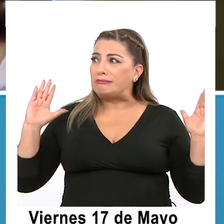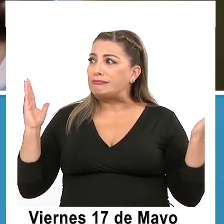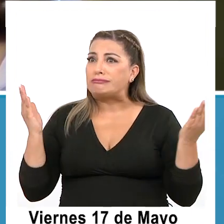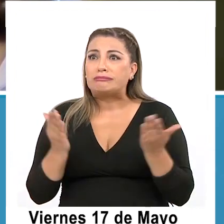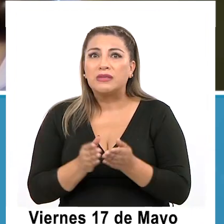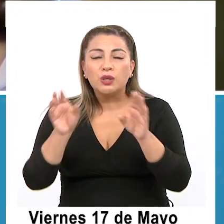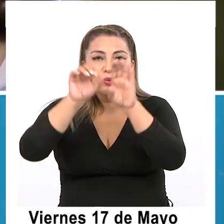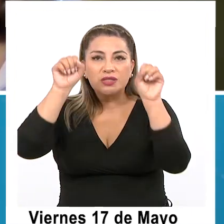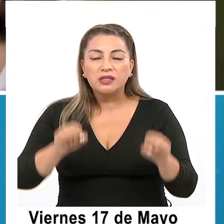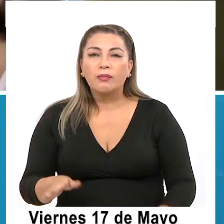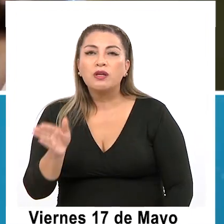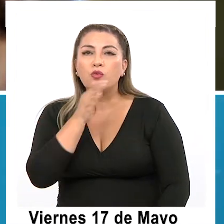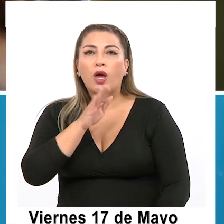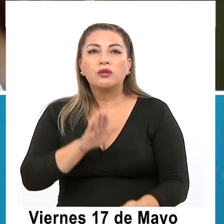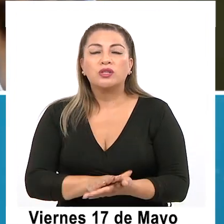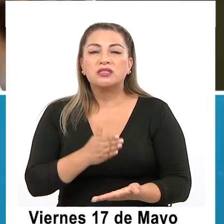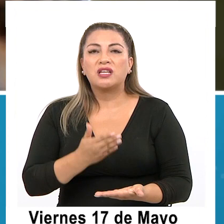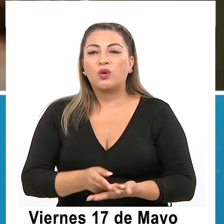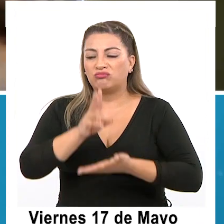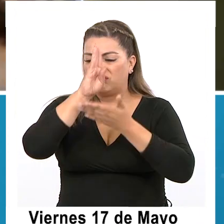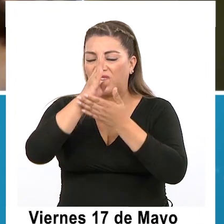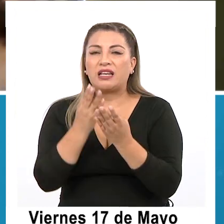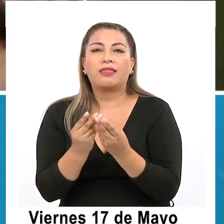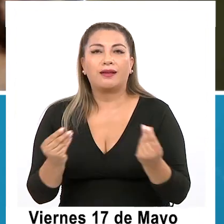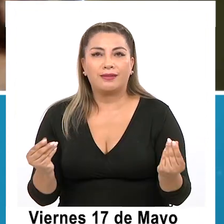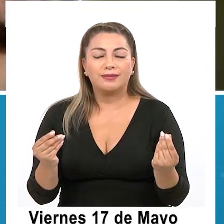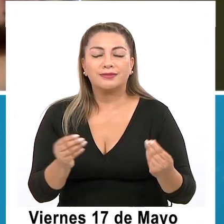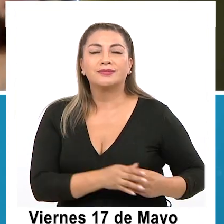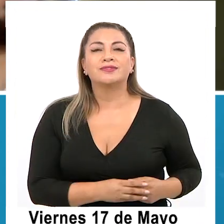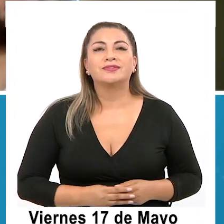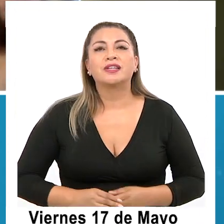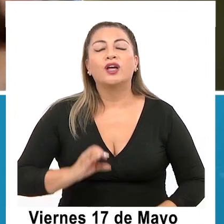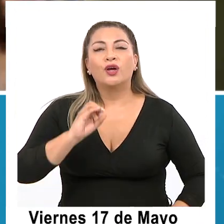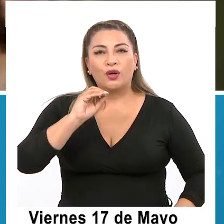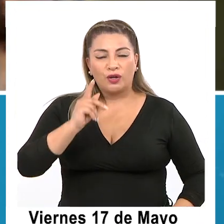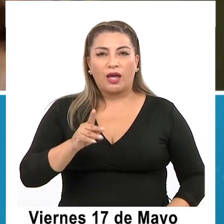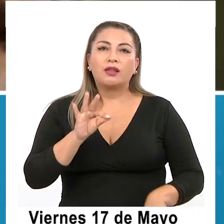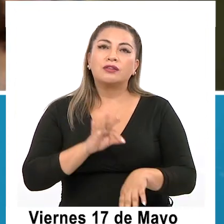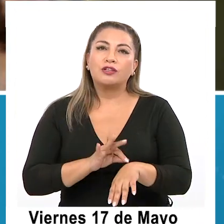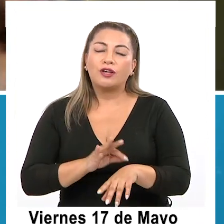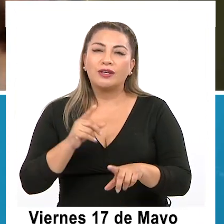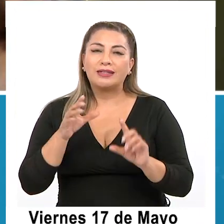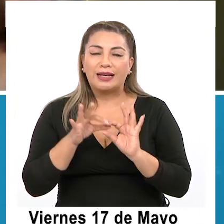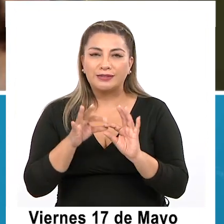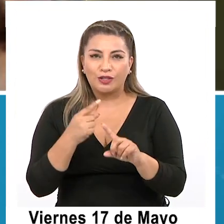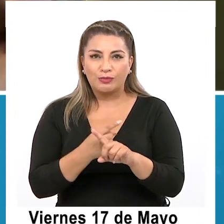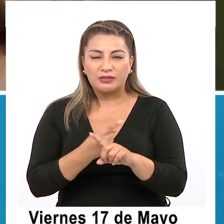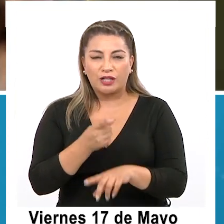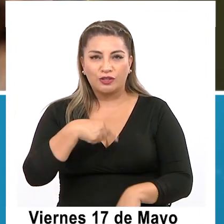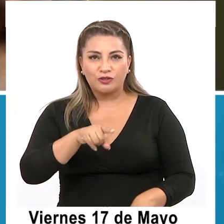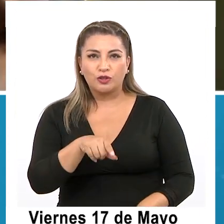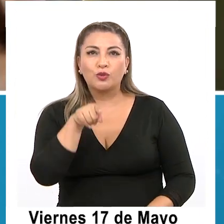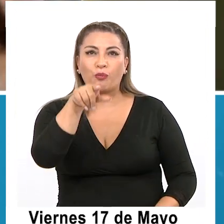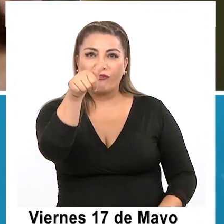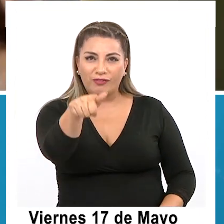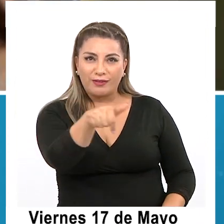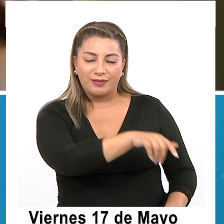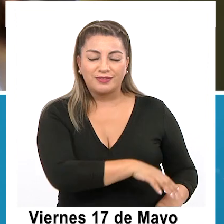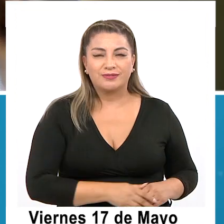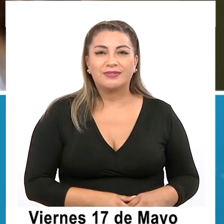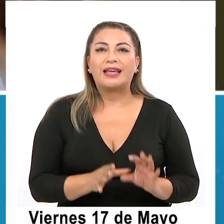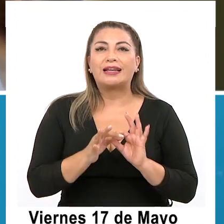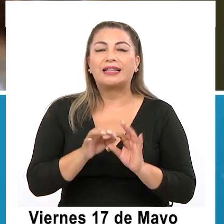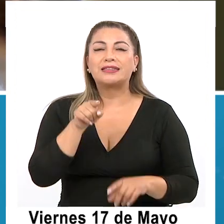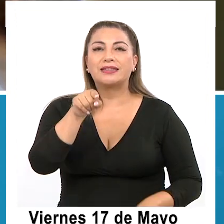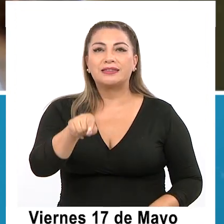y no tienen una salud digna de calidad como la que merecen. Ok. Doctor, gracias por haber estado con nosotros, que esté muy bien.